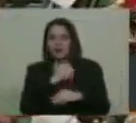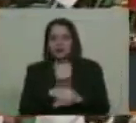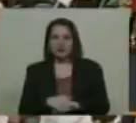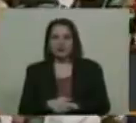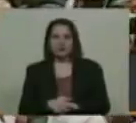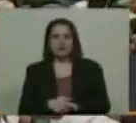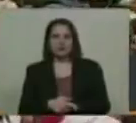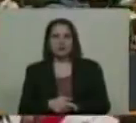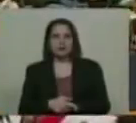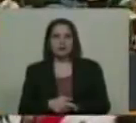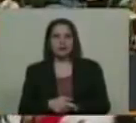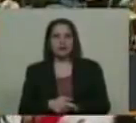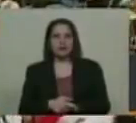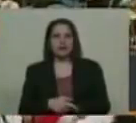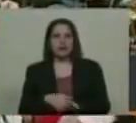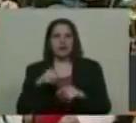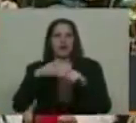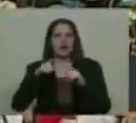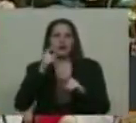Darío Viva no vino.